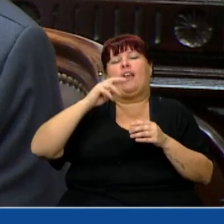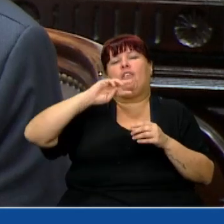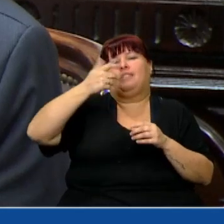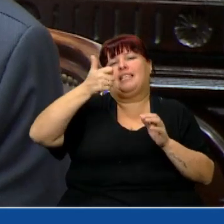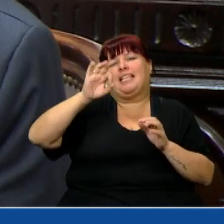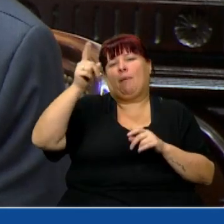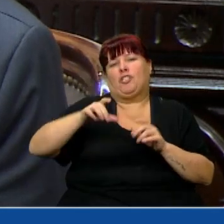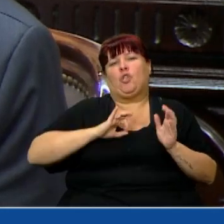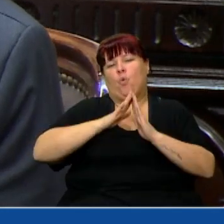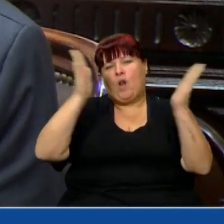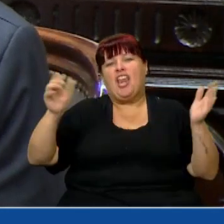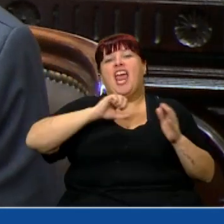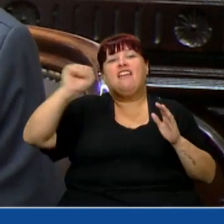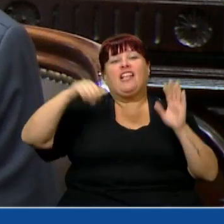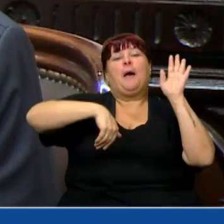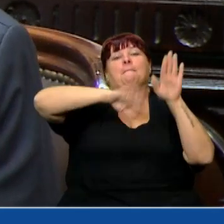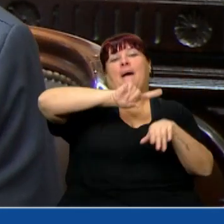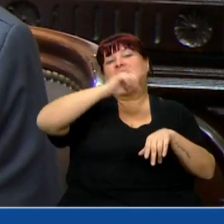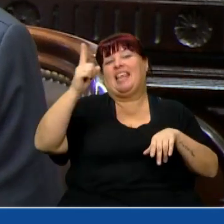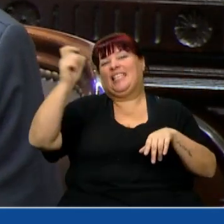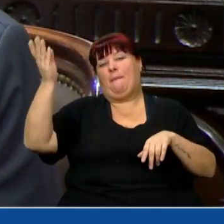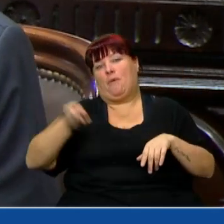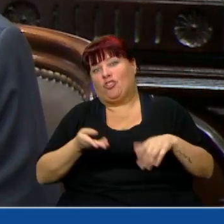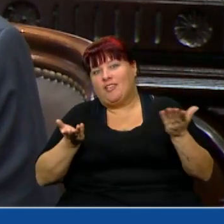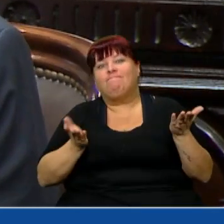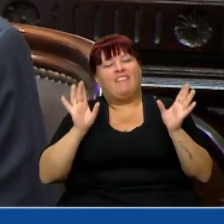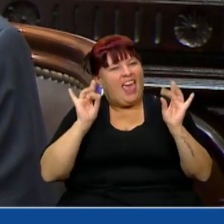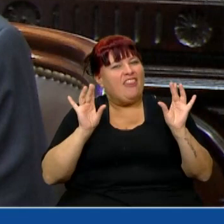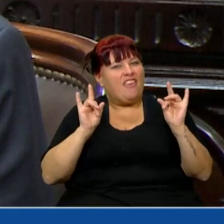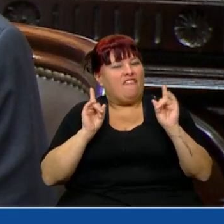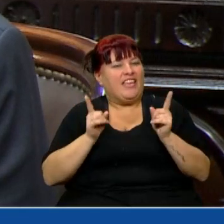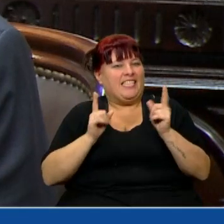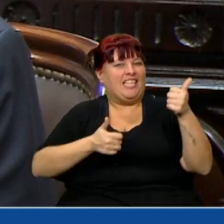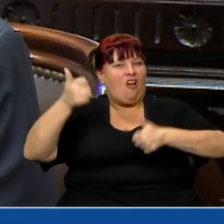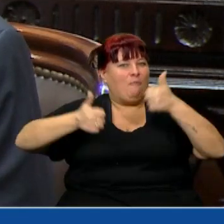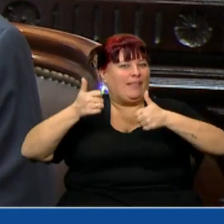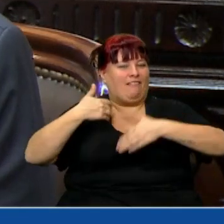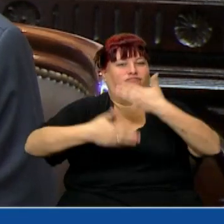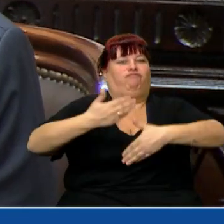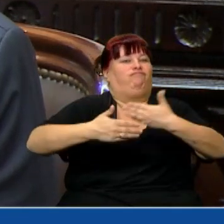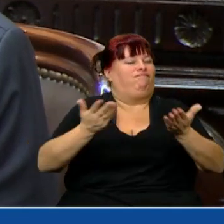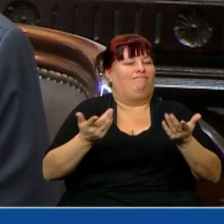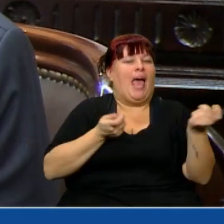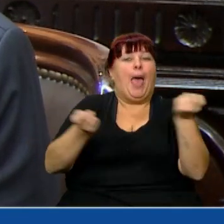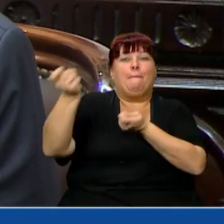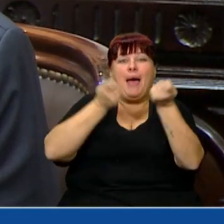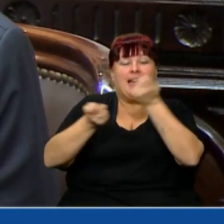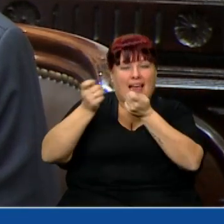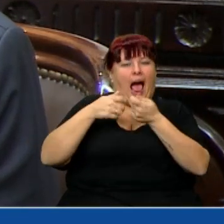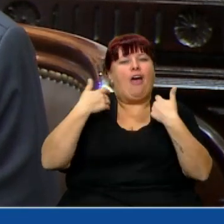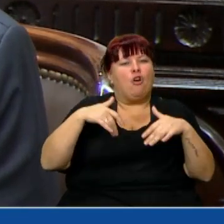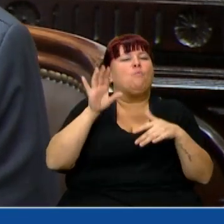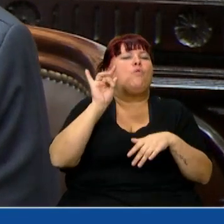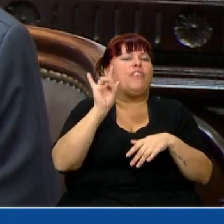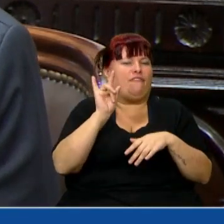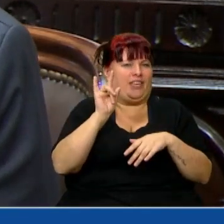60% interanual y tenemos la inflación por encima del 100%, hace que sea difícil sostener la competitividad y sostener unos mercados que cuesta